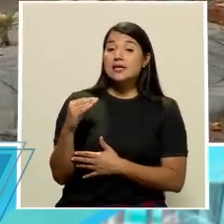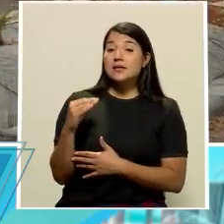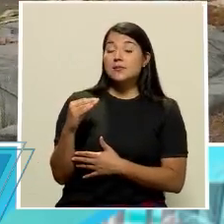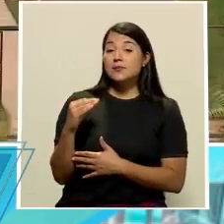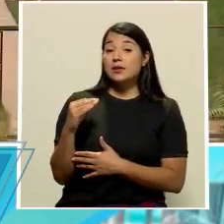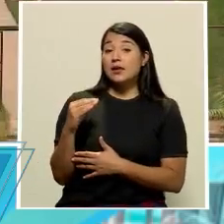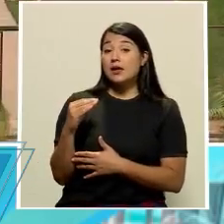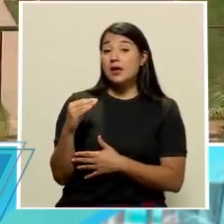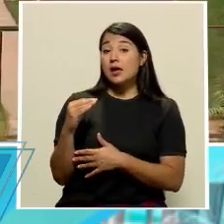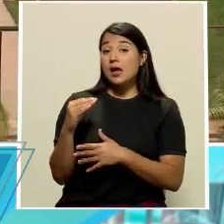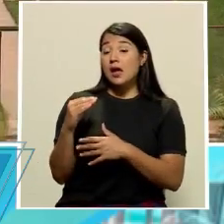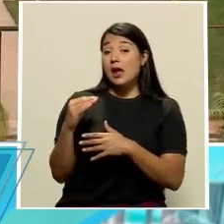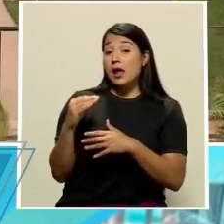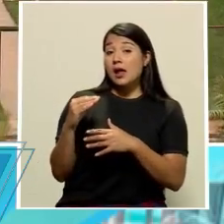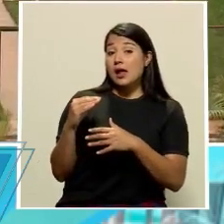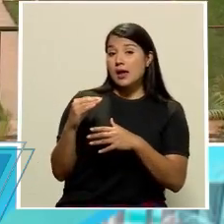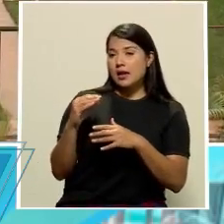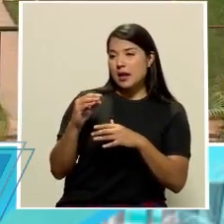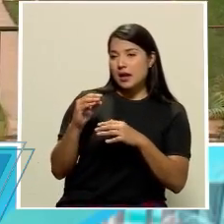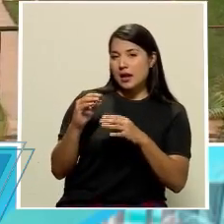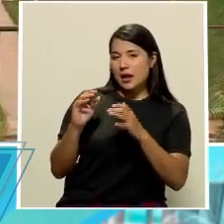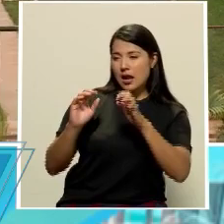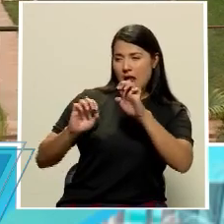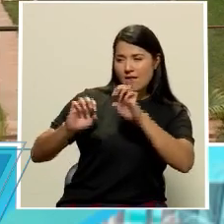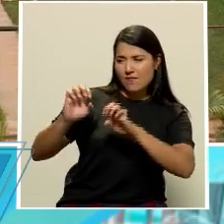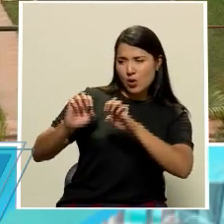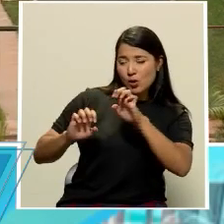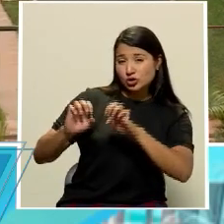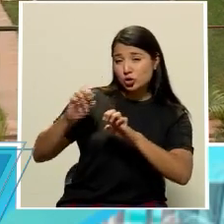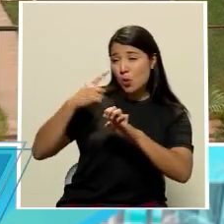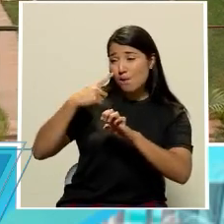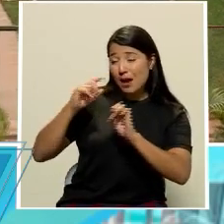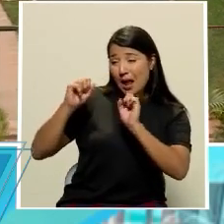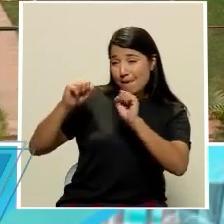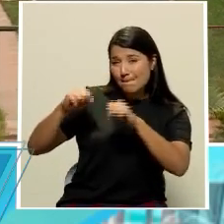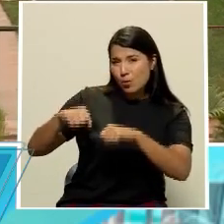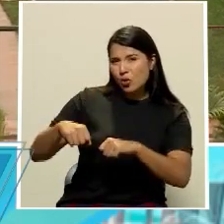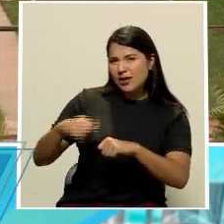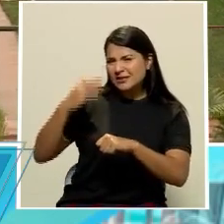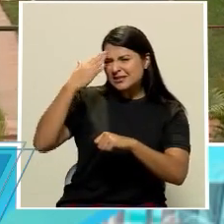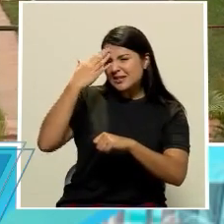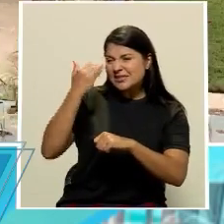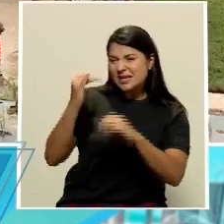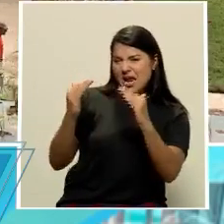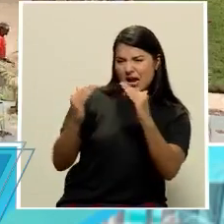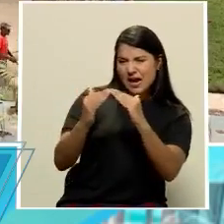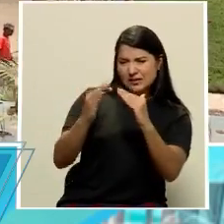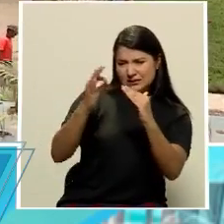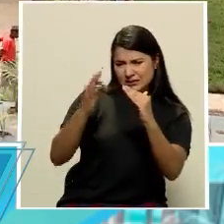vamos a ver, los parámetros para definir una vivienda digna son también parámetros un poco